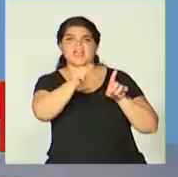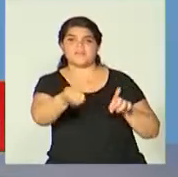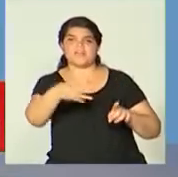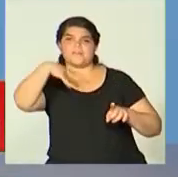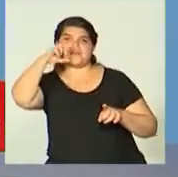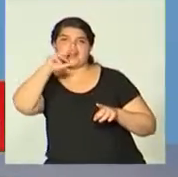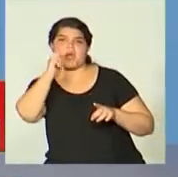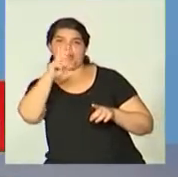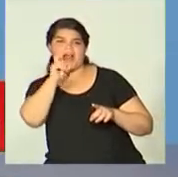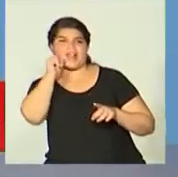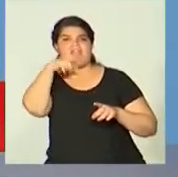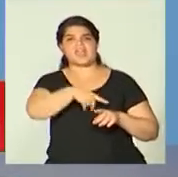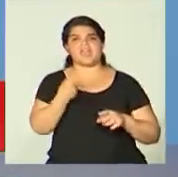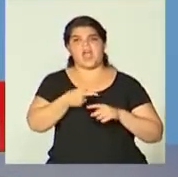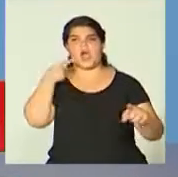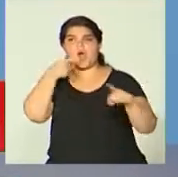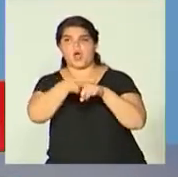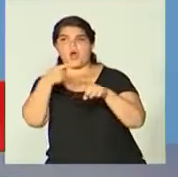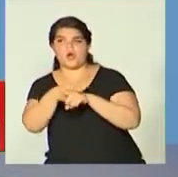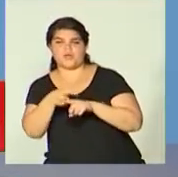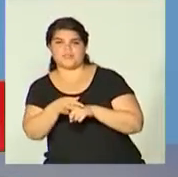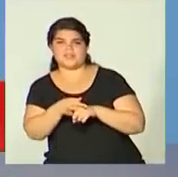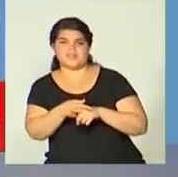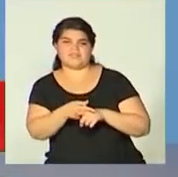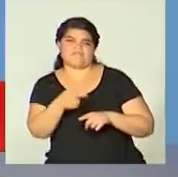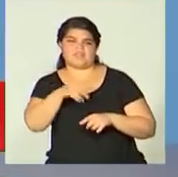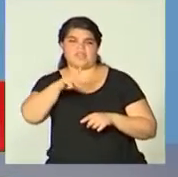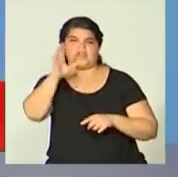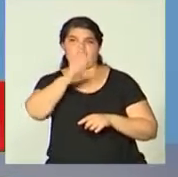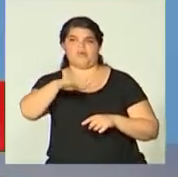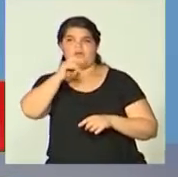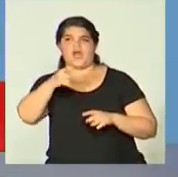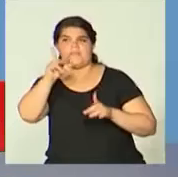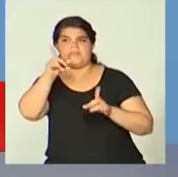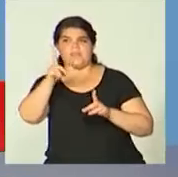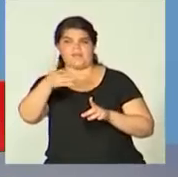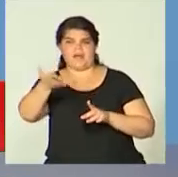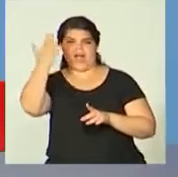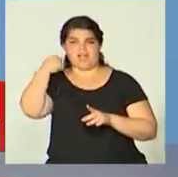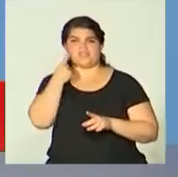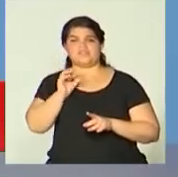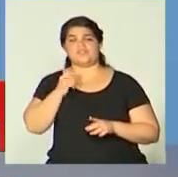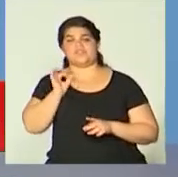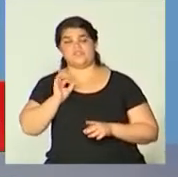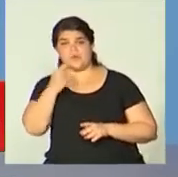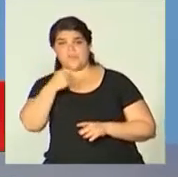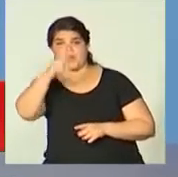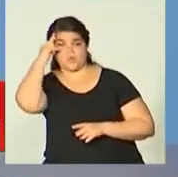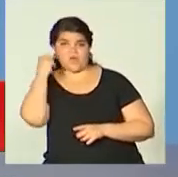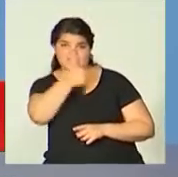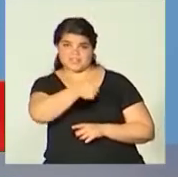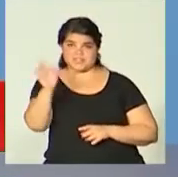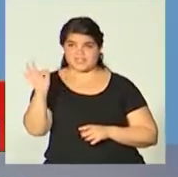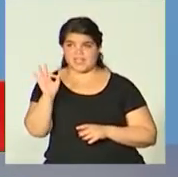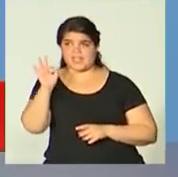políticas de república dominicana que bueno en la dictadura de trujillo en 1960 y hoy desde ahí se